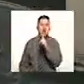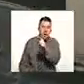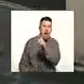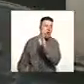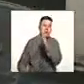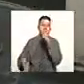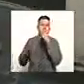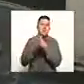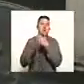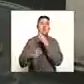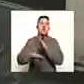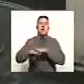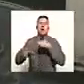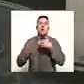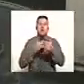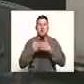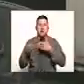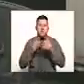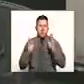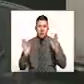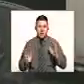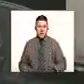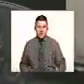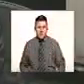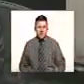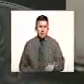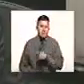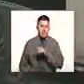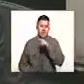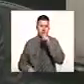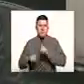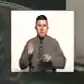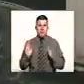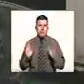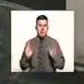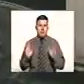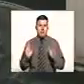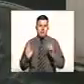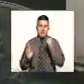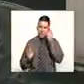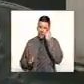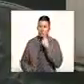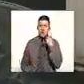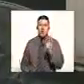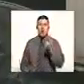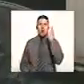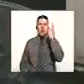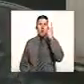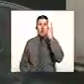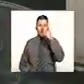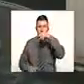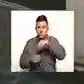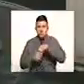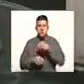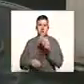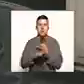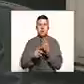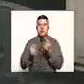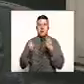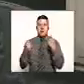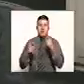denunciar y vamos a ir hasta las últimas consecuencias. Porque en este país no se puede hacer, seguir haciendo política y